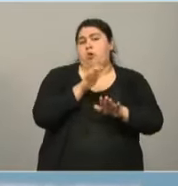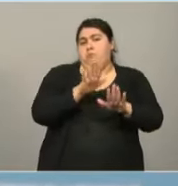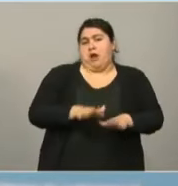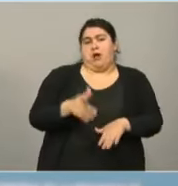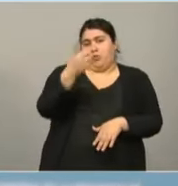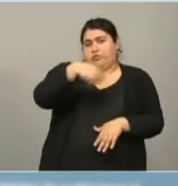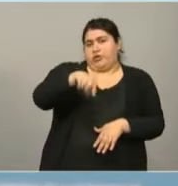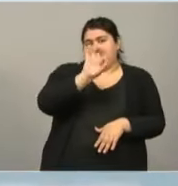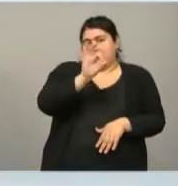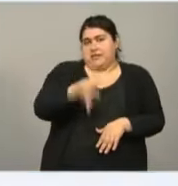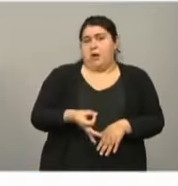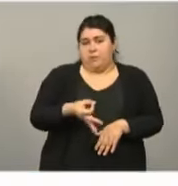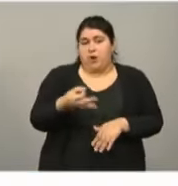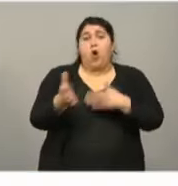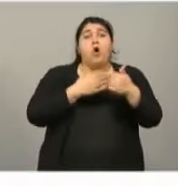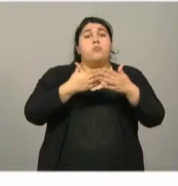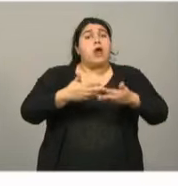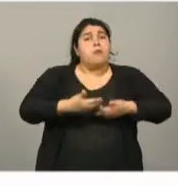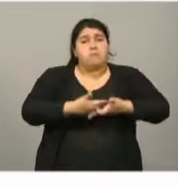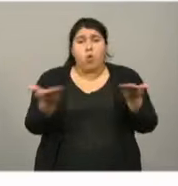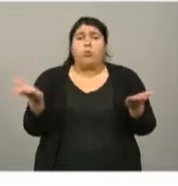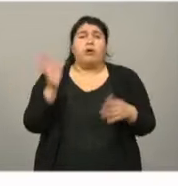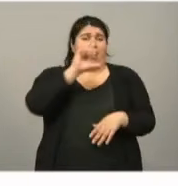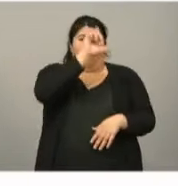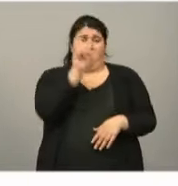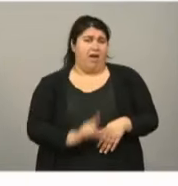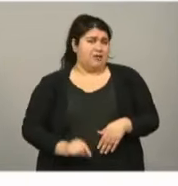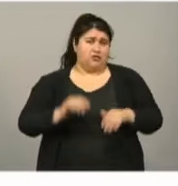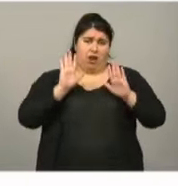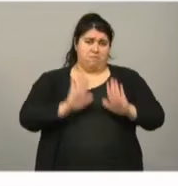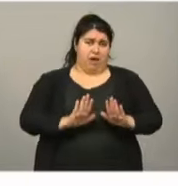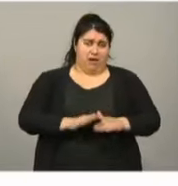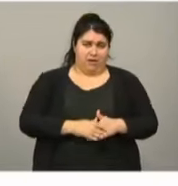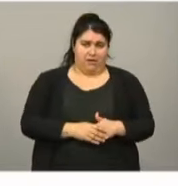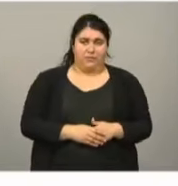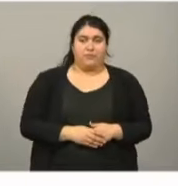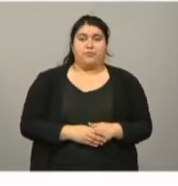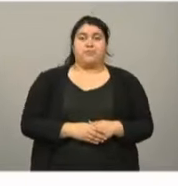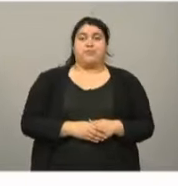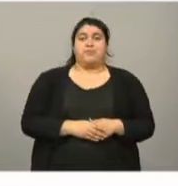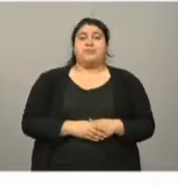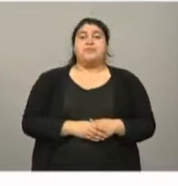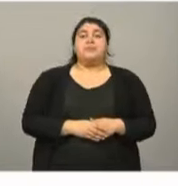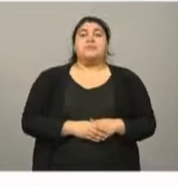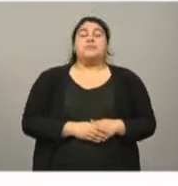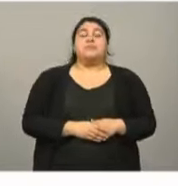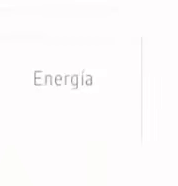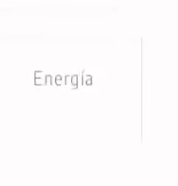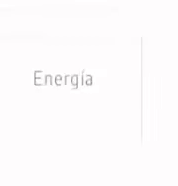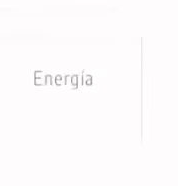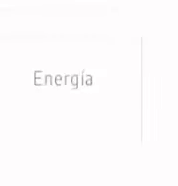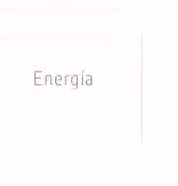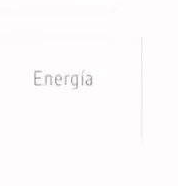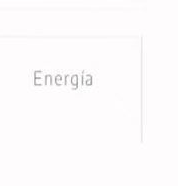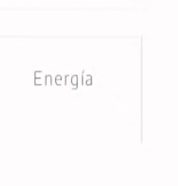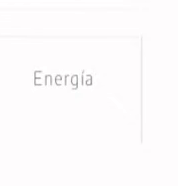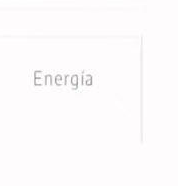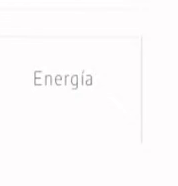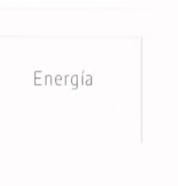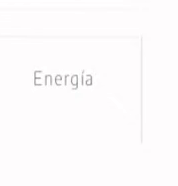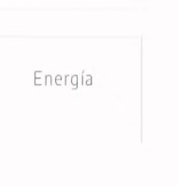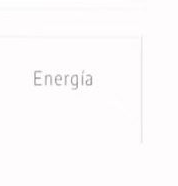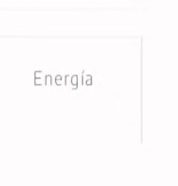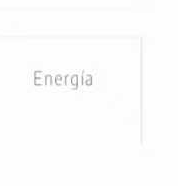ustedes ha paralizado la obra pública en todo el territorio nacional en todo tipo de obra obra vinculada a todos los rubros